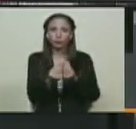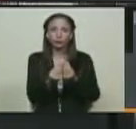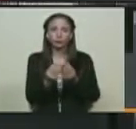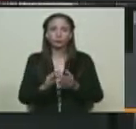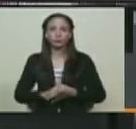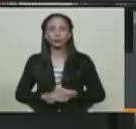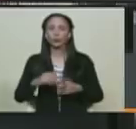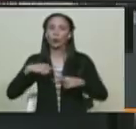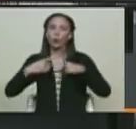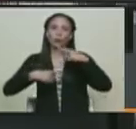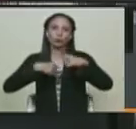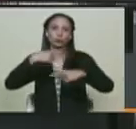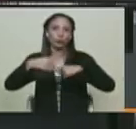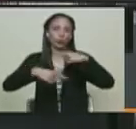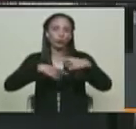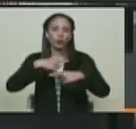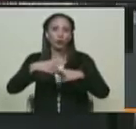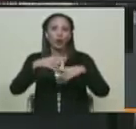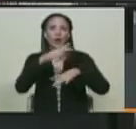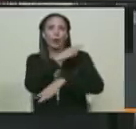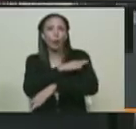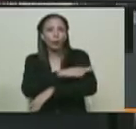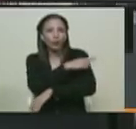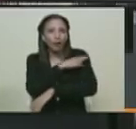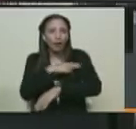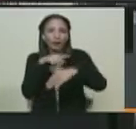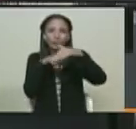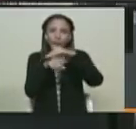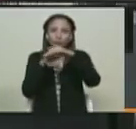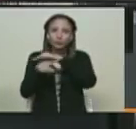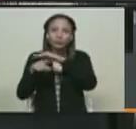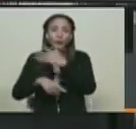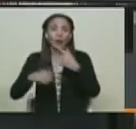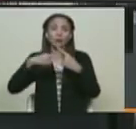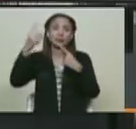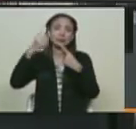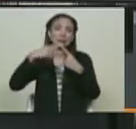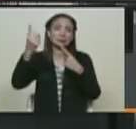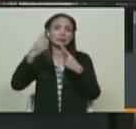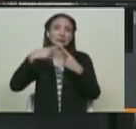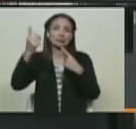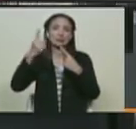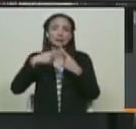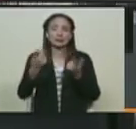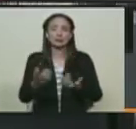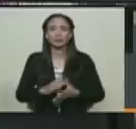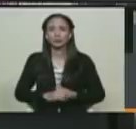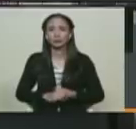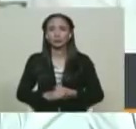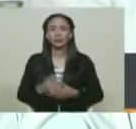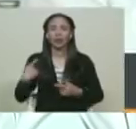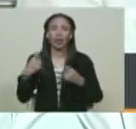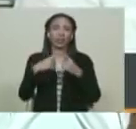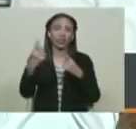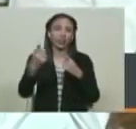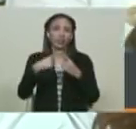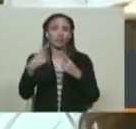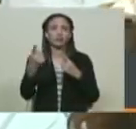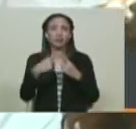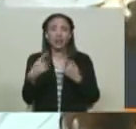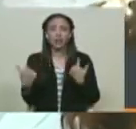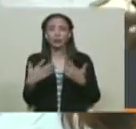los días en el ambulatorio, en el consultorio, subiendo, bajando, escaleras, moviéndose aquí, moviéndose